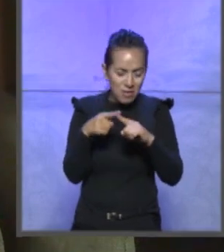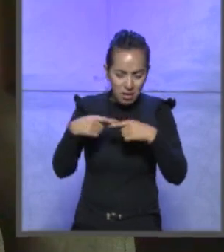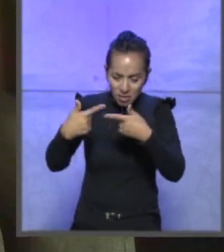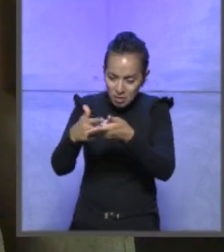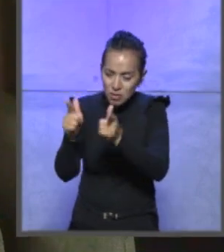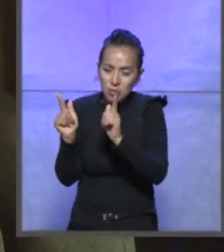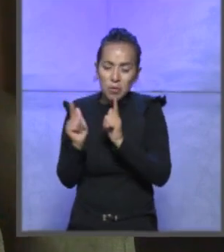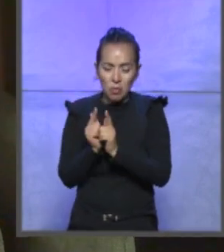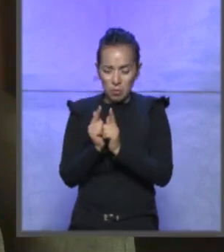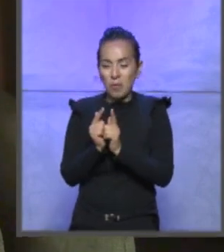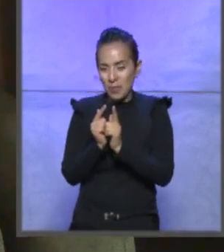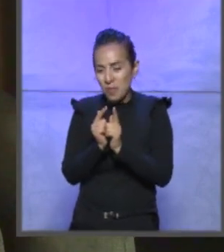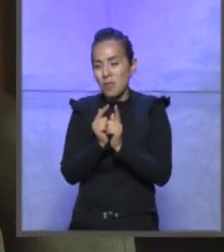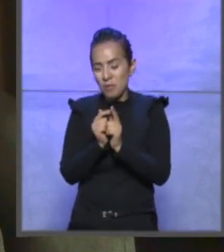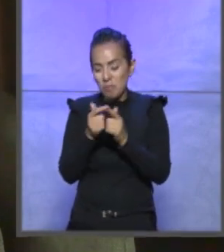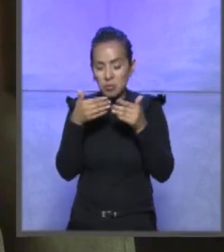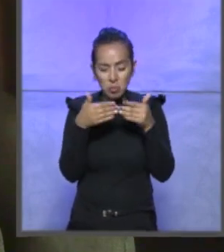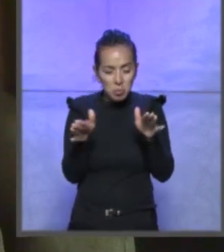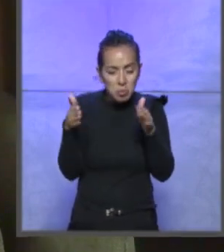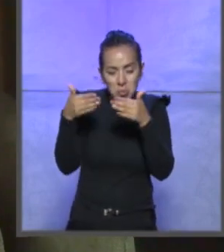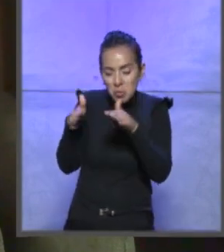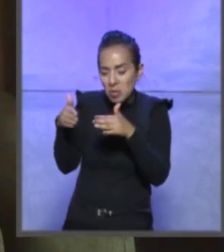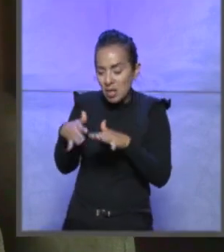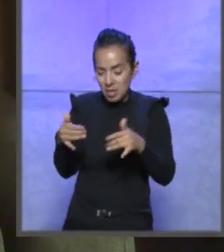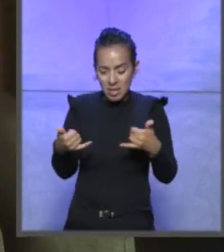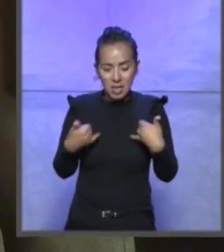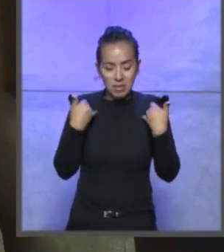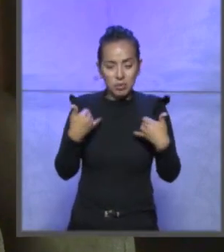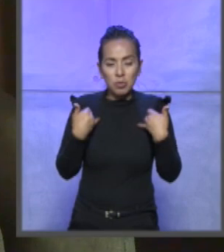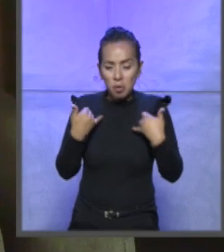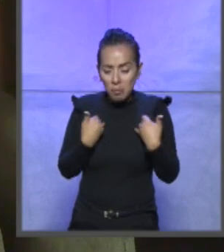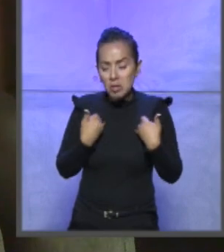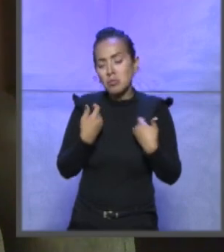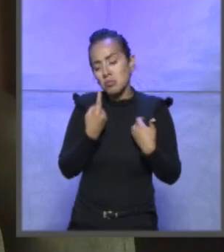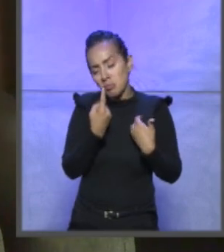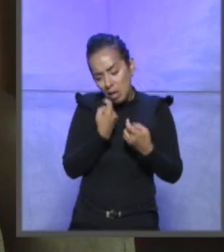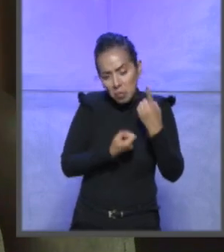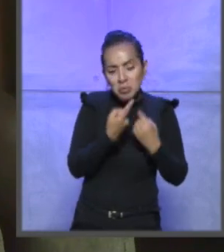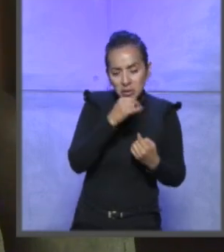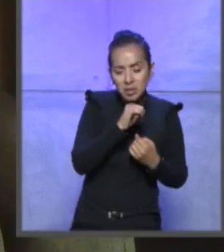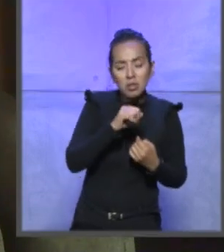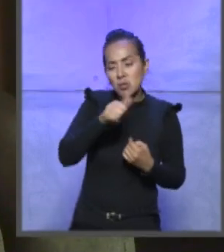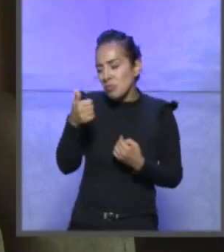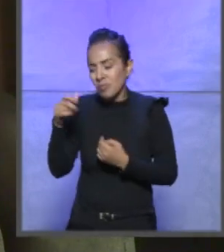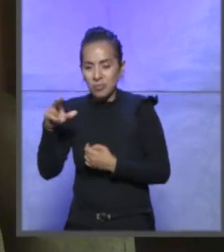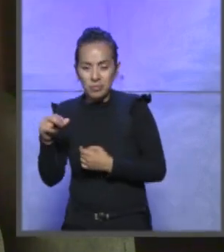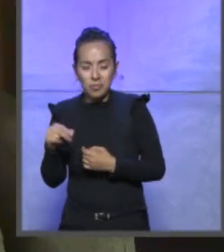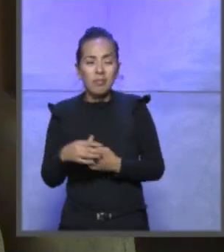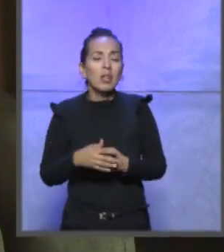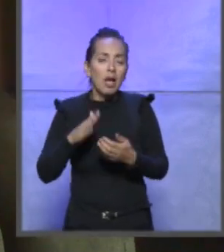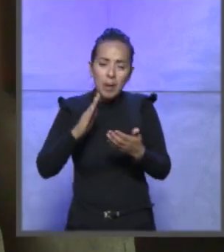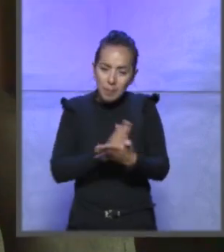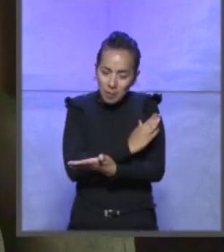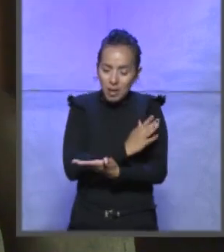círculos también, no tan politizados, pero que aperturan a los jóvenes, y otros que no. Por una parte tenemos a los